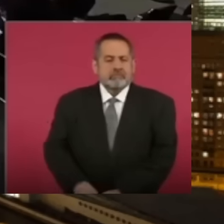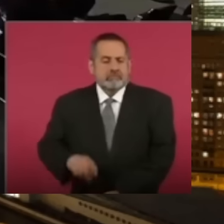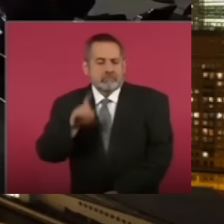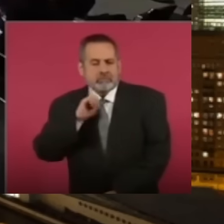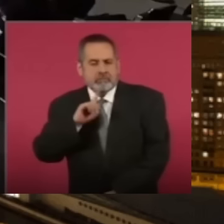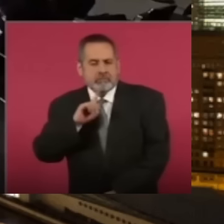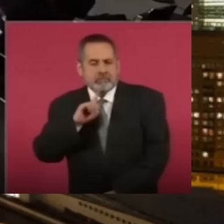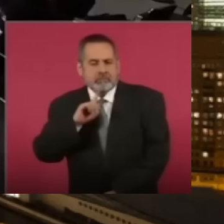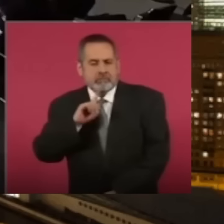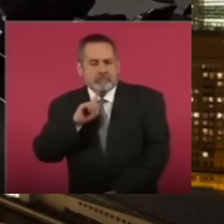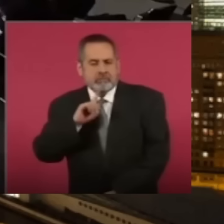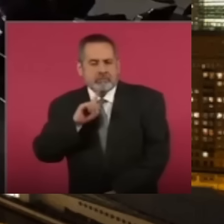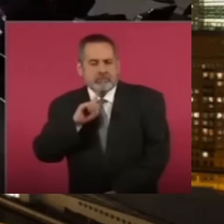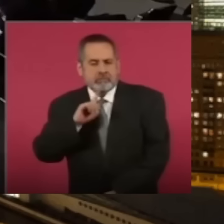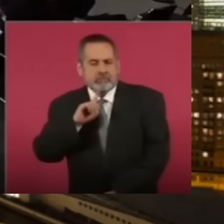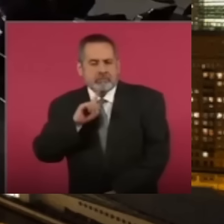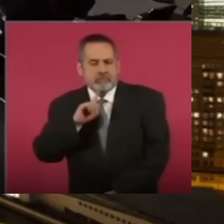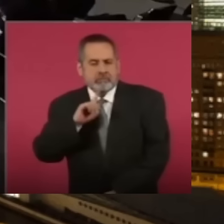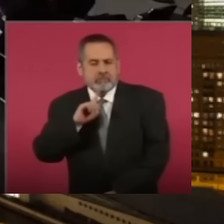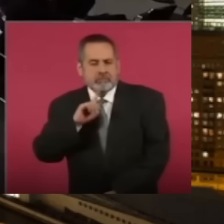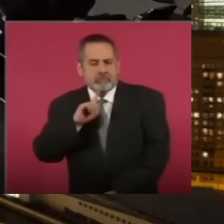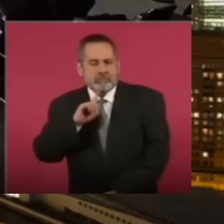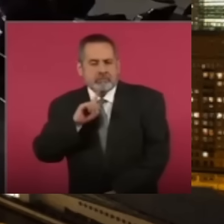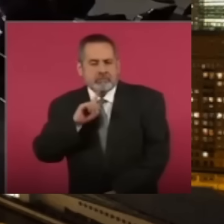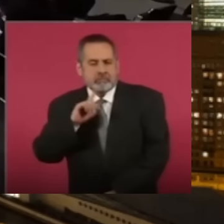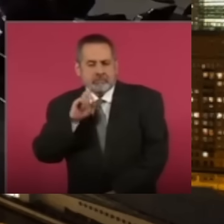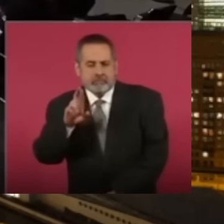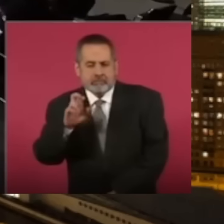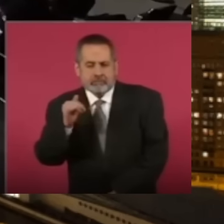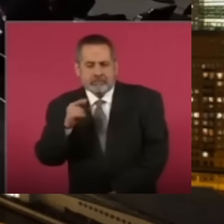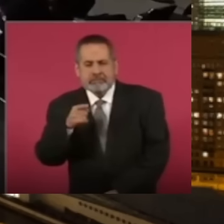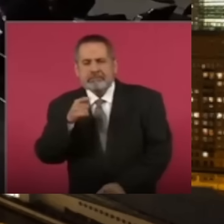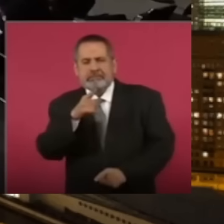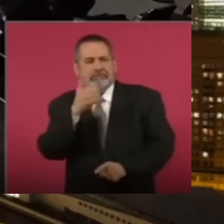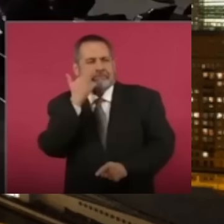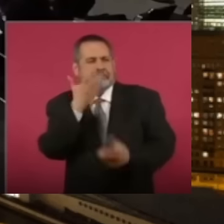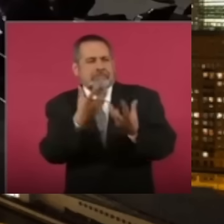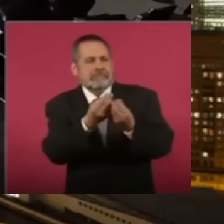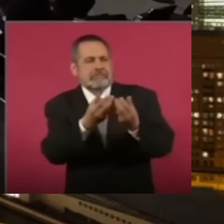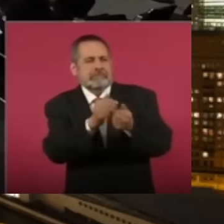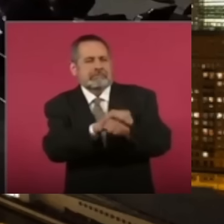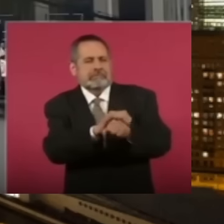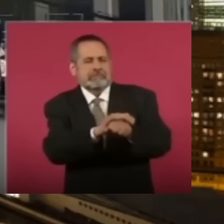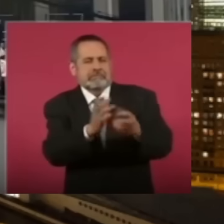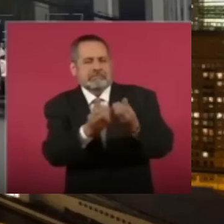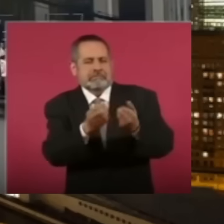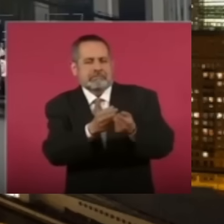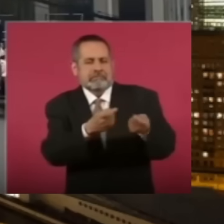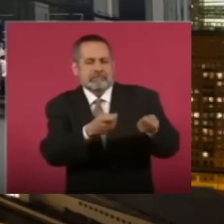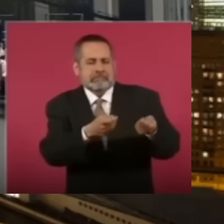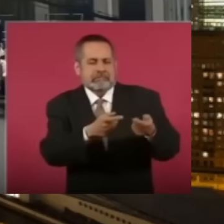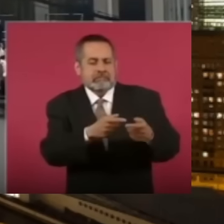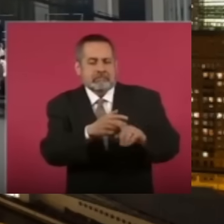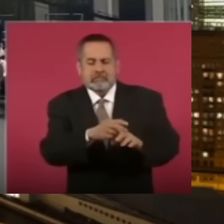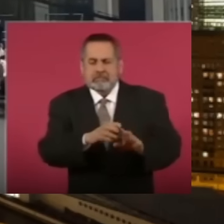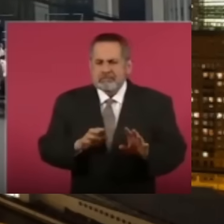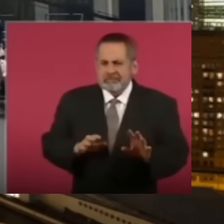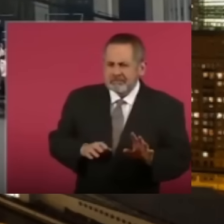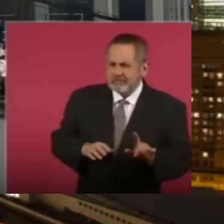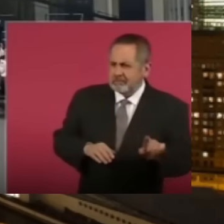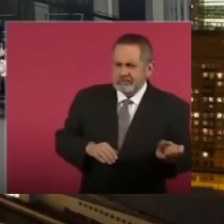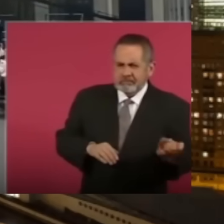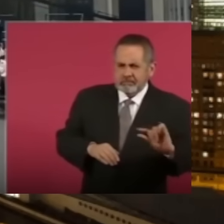tienen medios afines ya no le gustó a la muchachita es usted y tienen medios pero ella es una